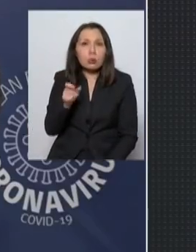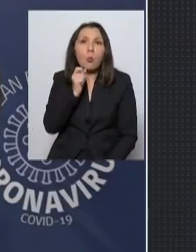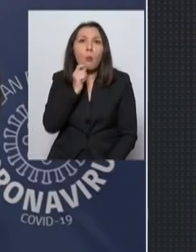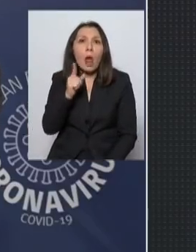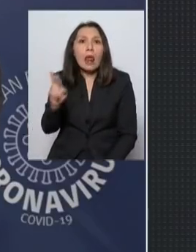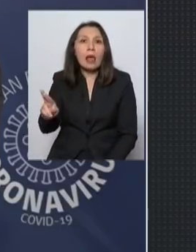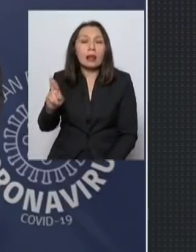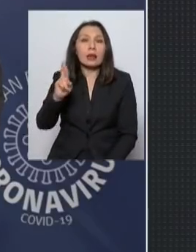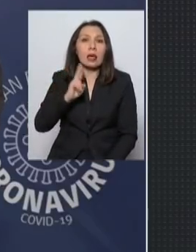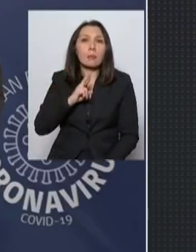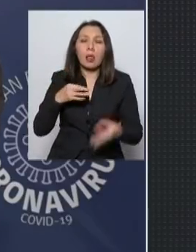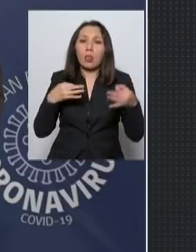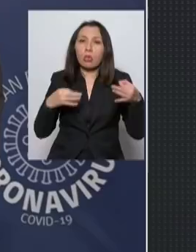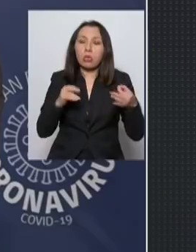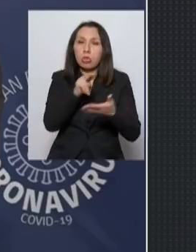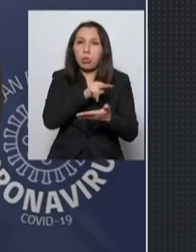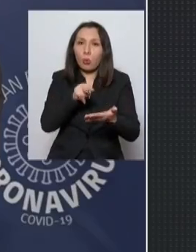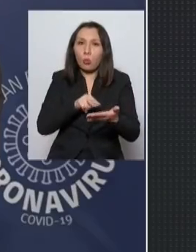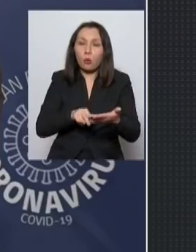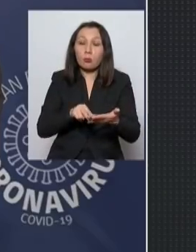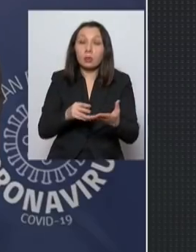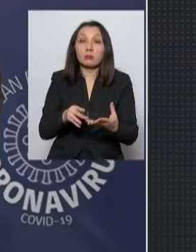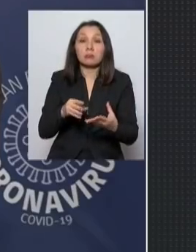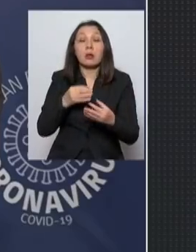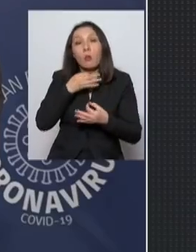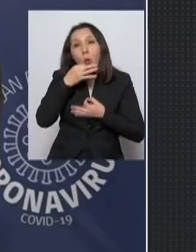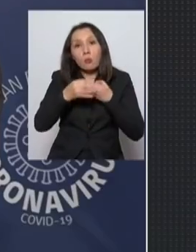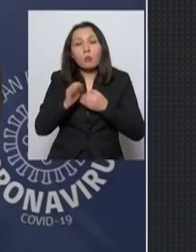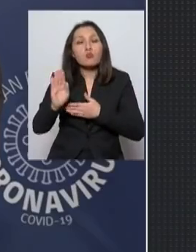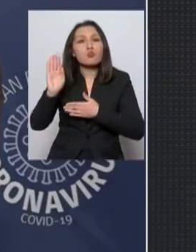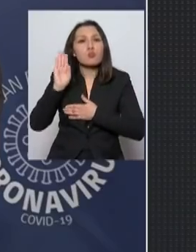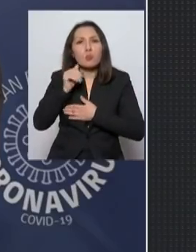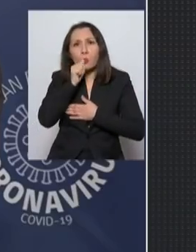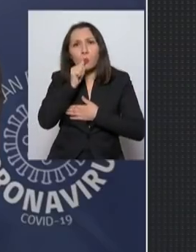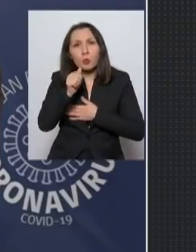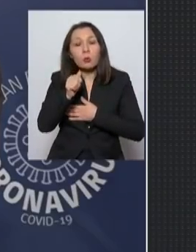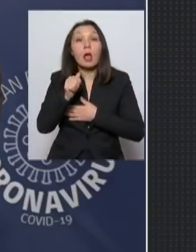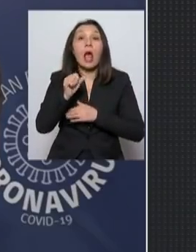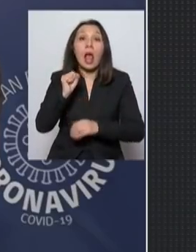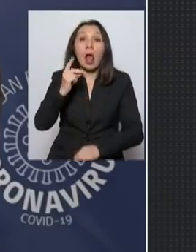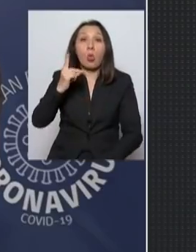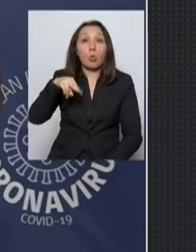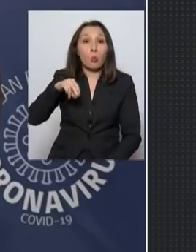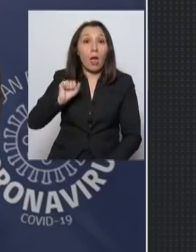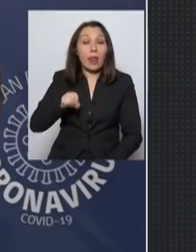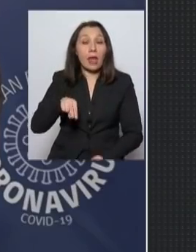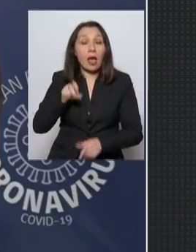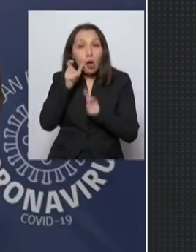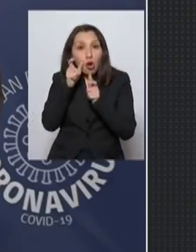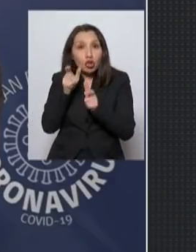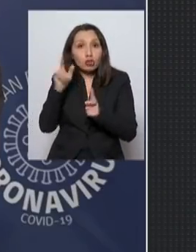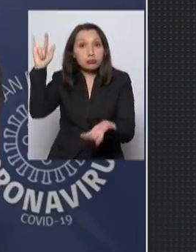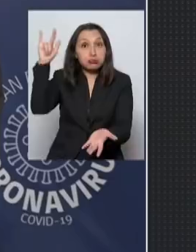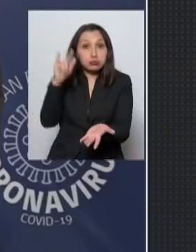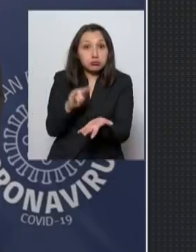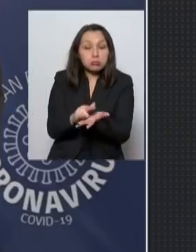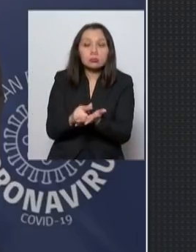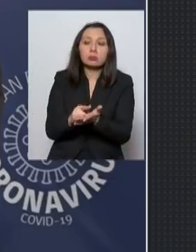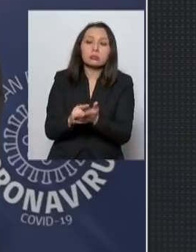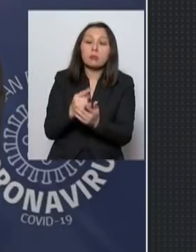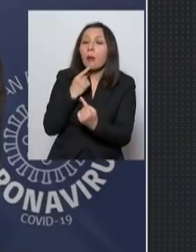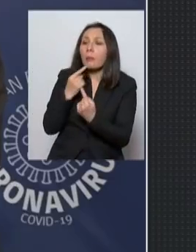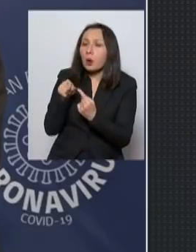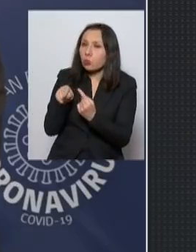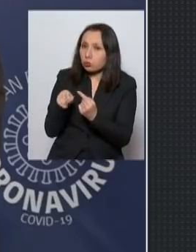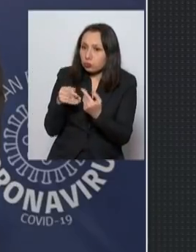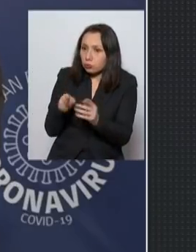respondió él en un documento, asumo de declaración jurada, puesto que hay aduanas sanitarias también en los aeropuertos, se le tiene que haber